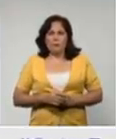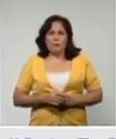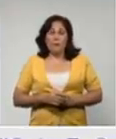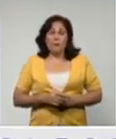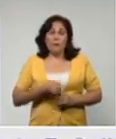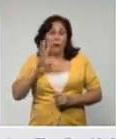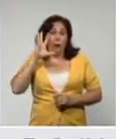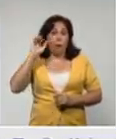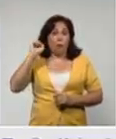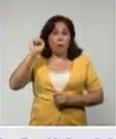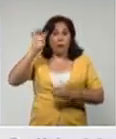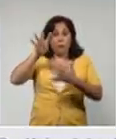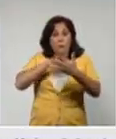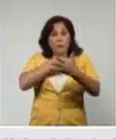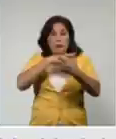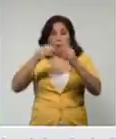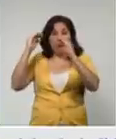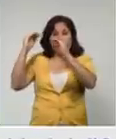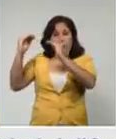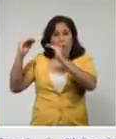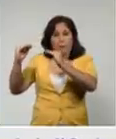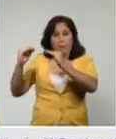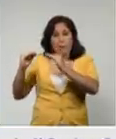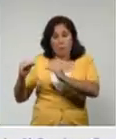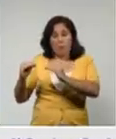en la distribución, una